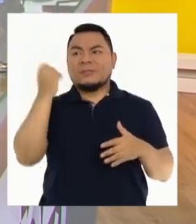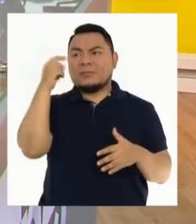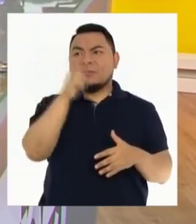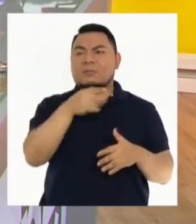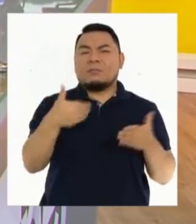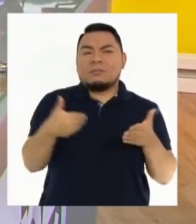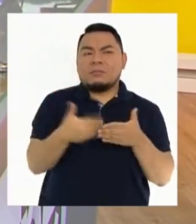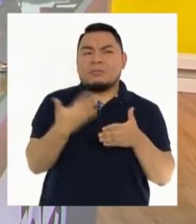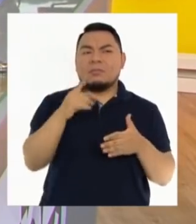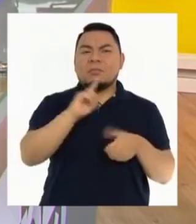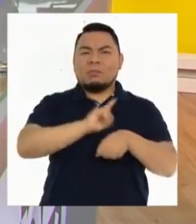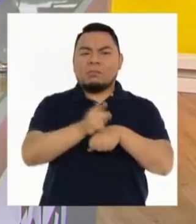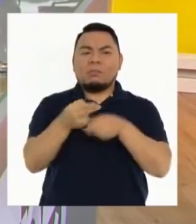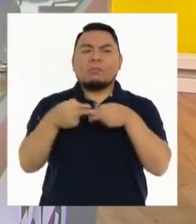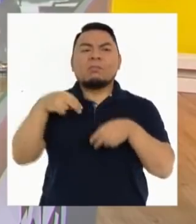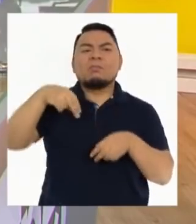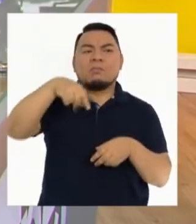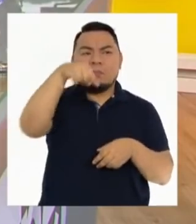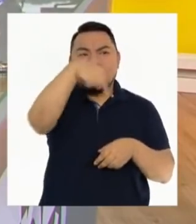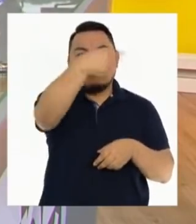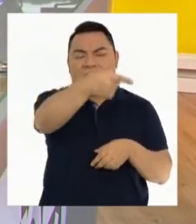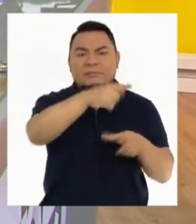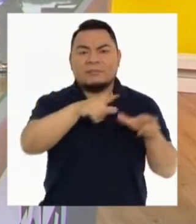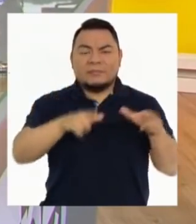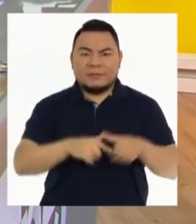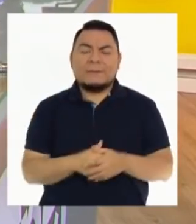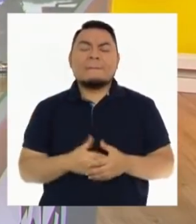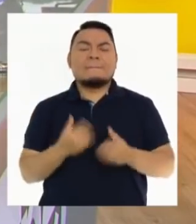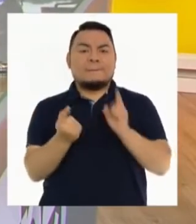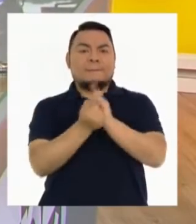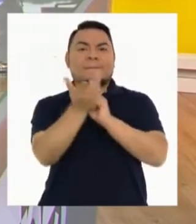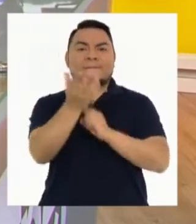entendido, solamente unos minutos desde esta base donde nos encontramos. Adelante contigo en estudios.